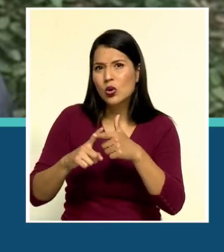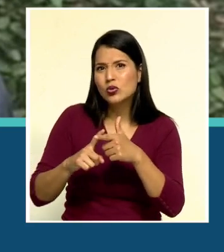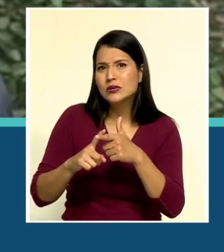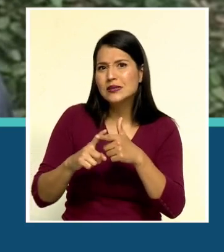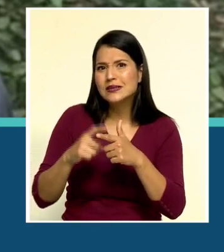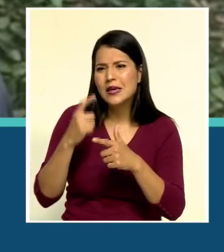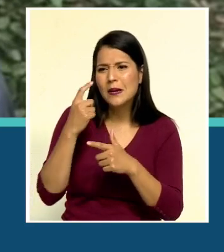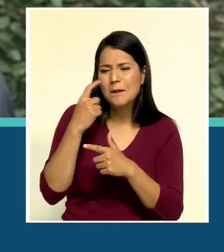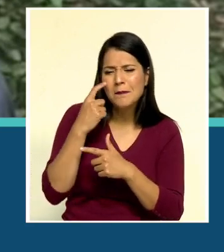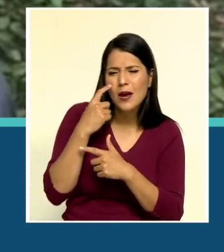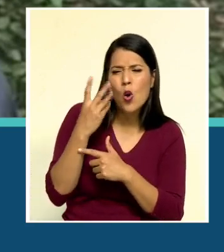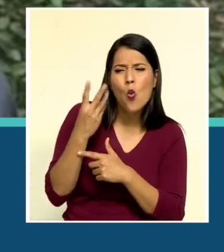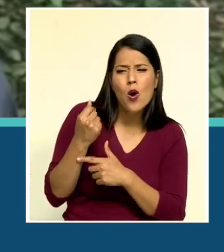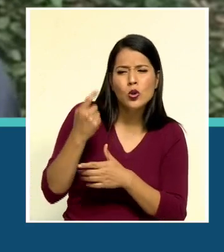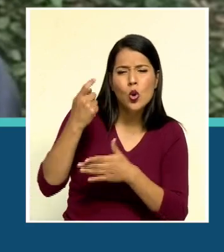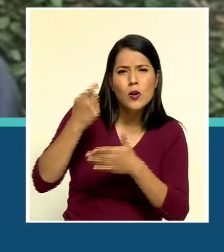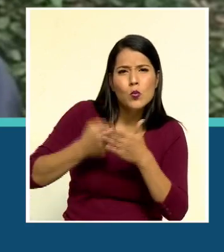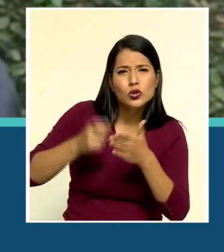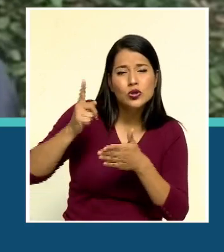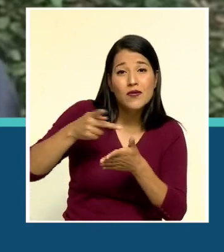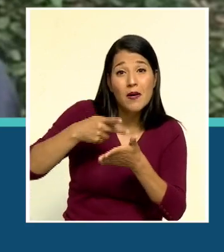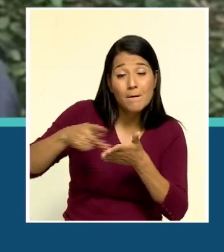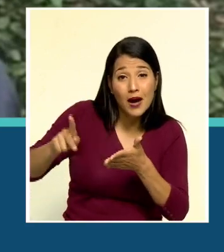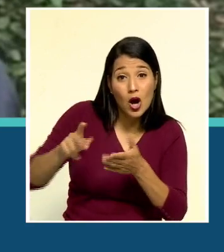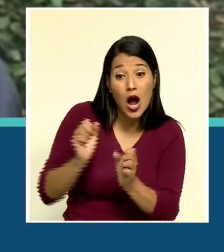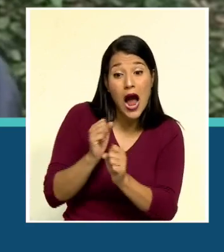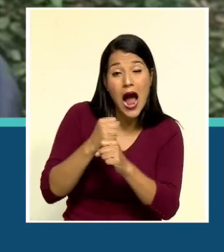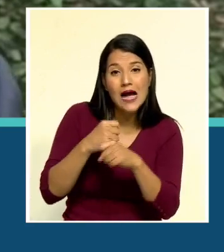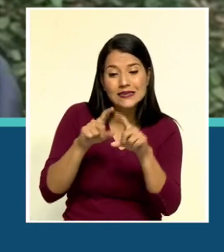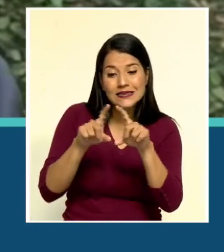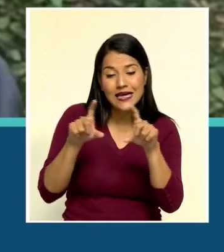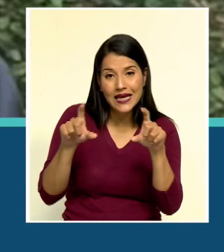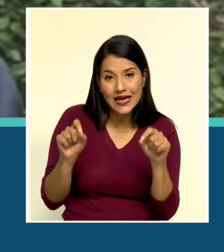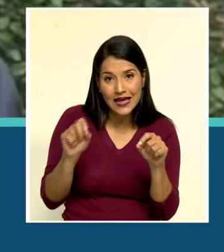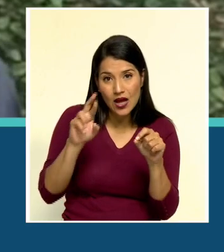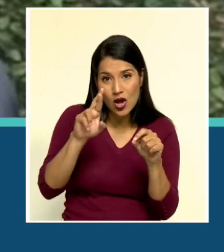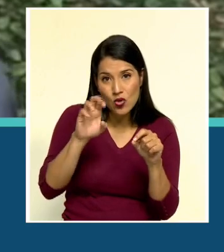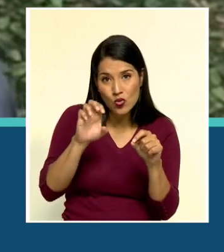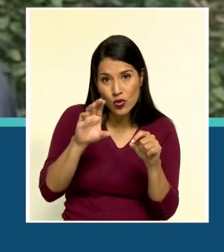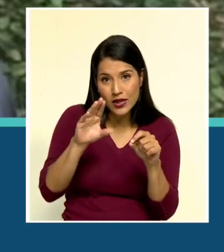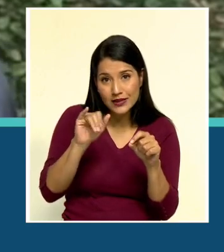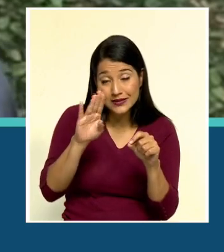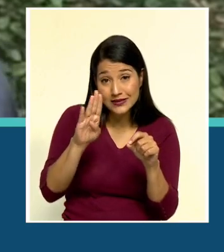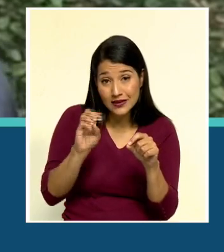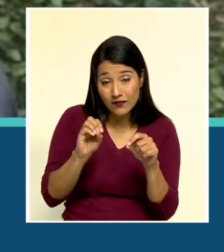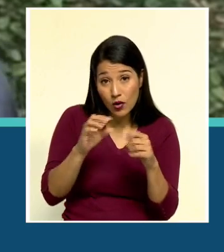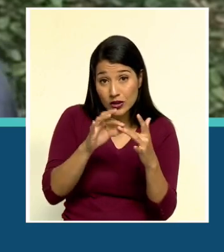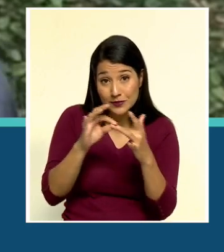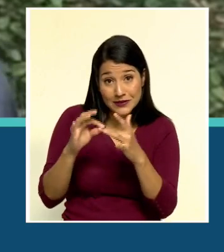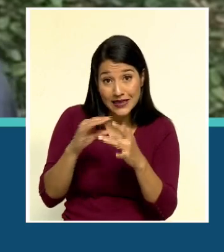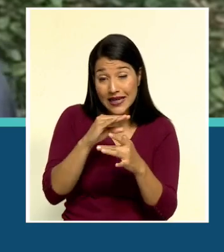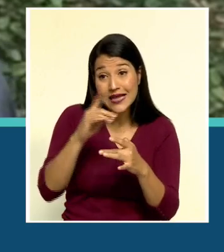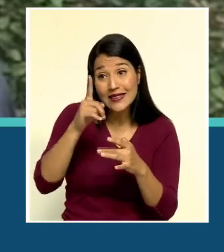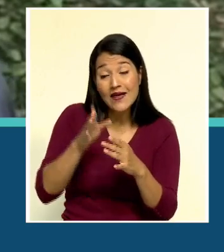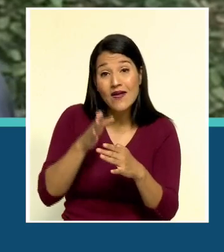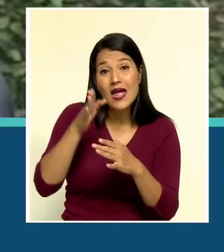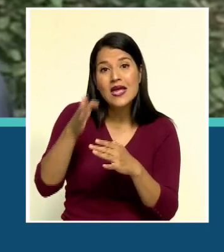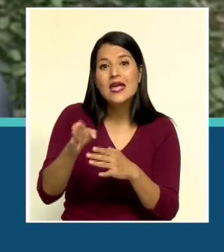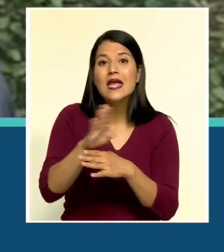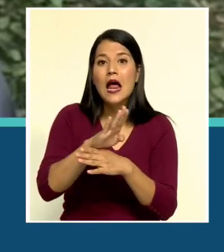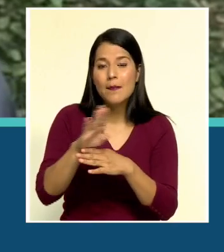impuestos por pagar, se hace un recibo especial de dinero y hay que ir a las ventanillas de los bancos que